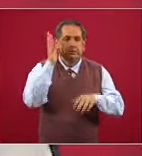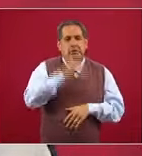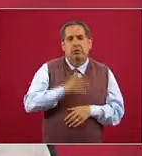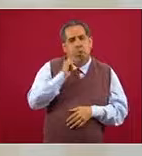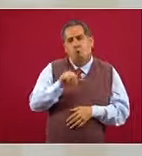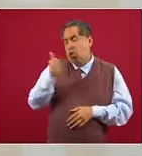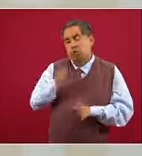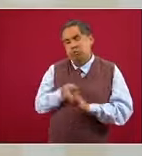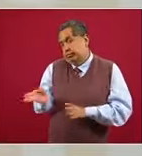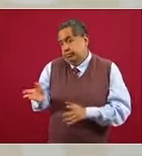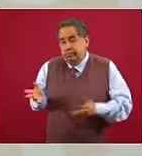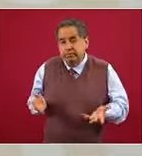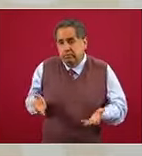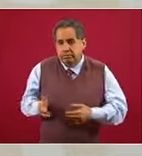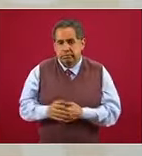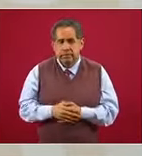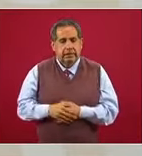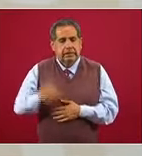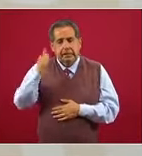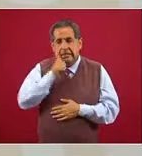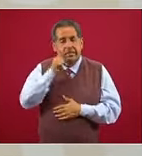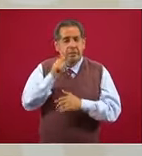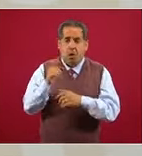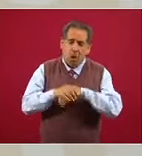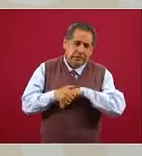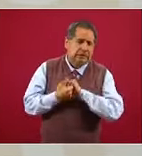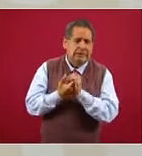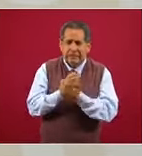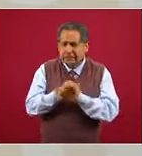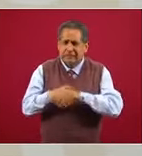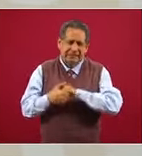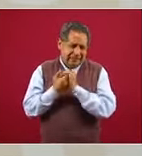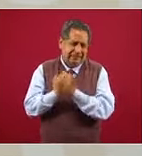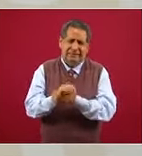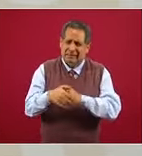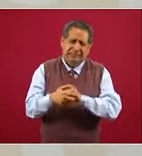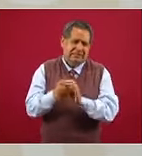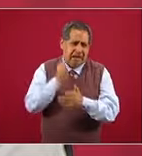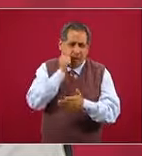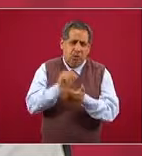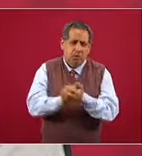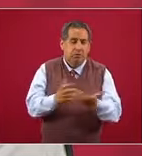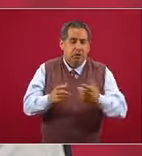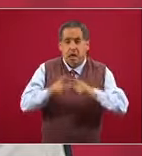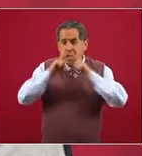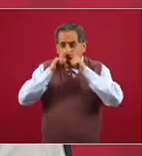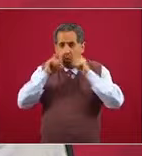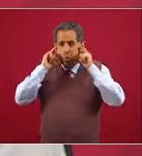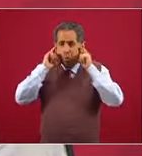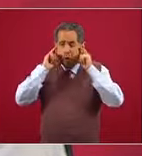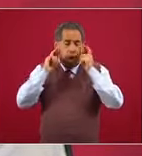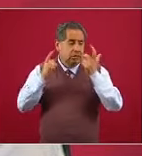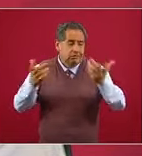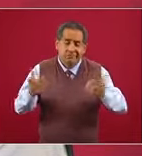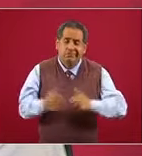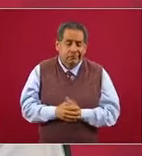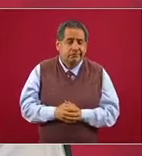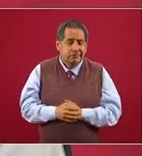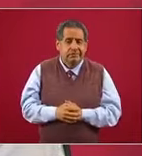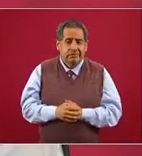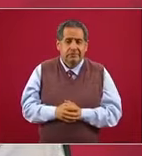otro. Siempre estar lavándonos las manos frecuentemente. El uso del cubreboca. El uso del